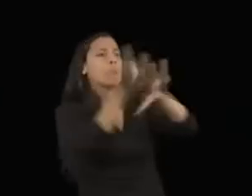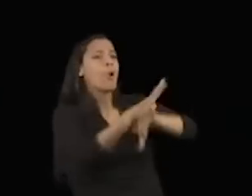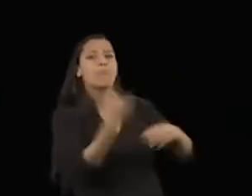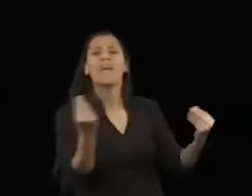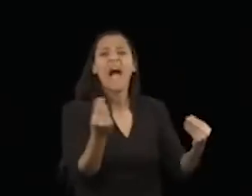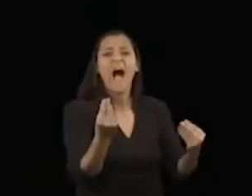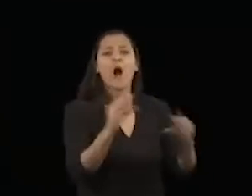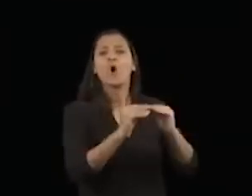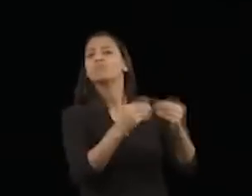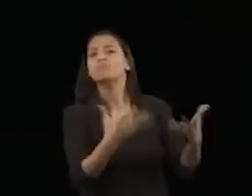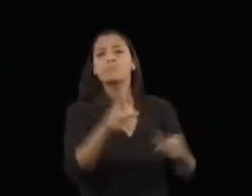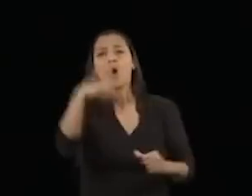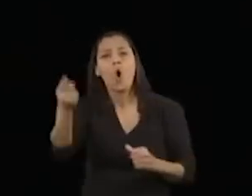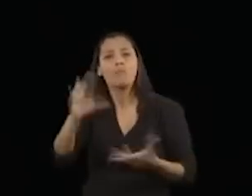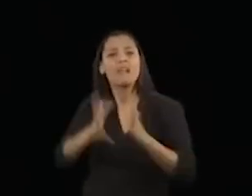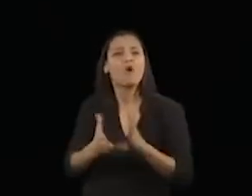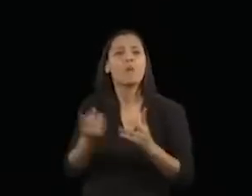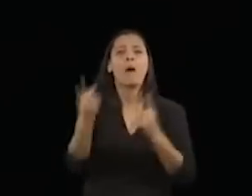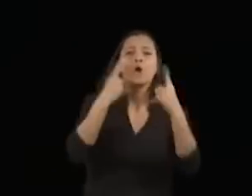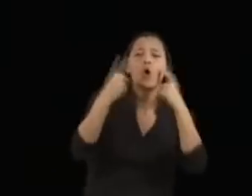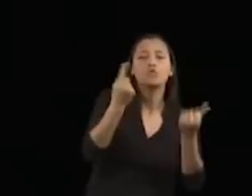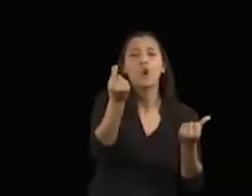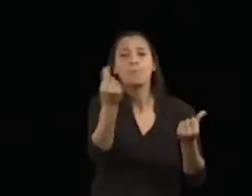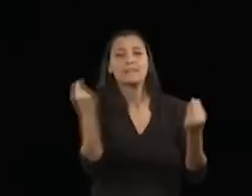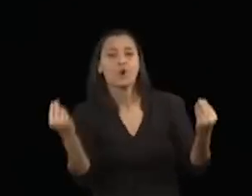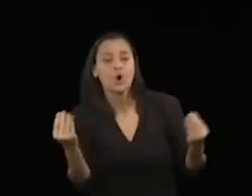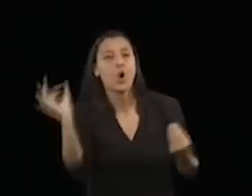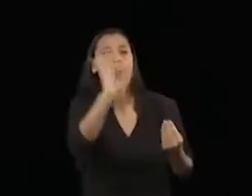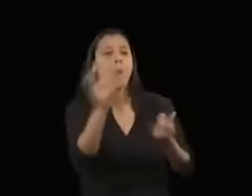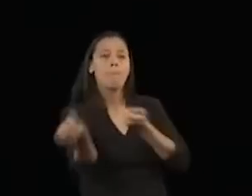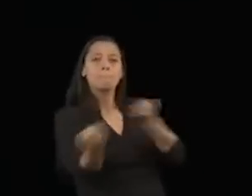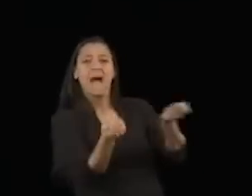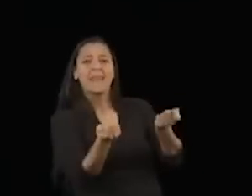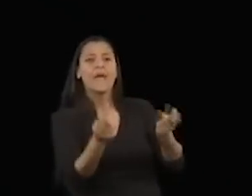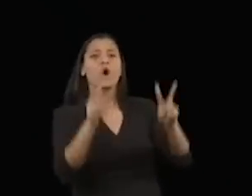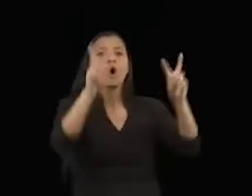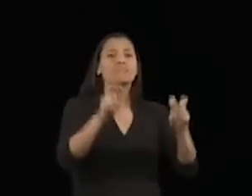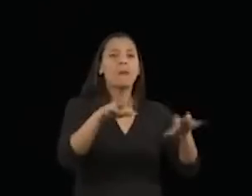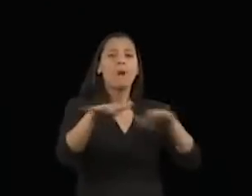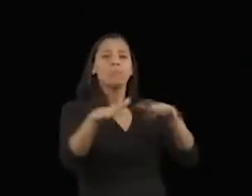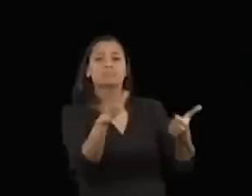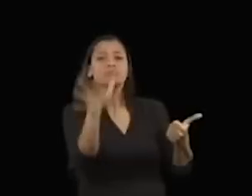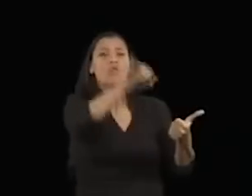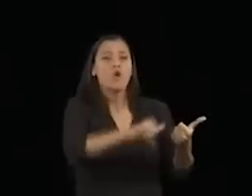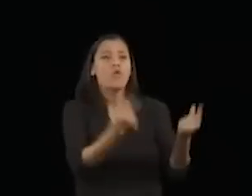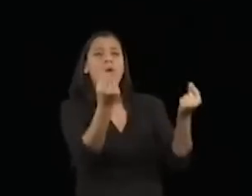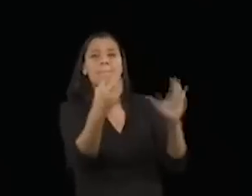de cómo voy a controlar los precios, de cómo voy a manejar la dinámica de los precios relativos.